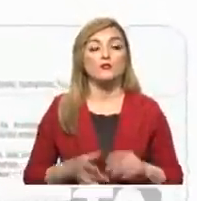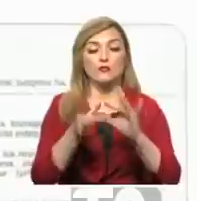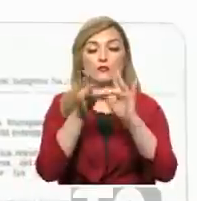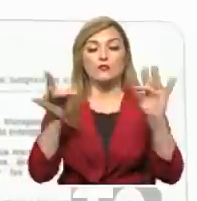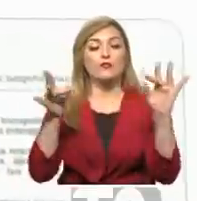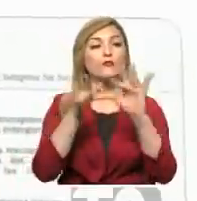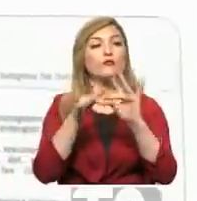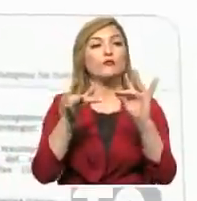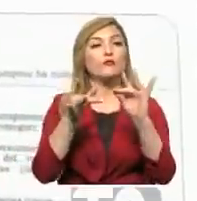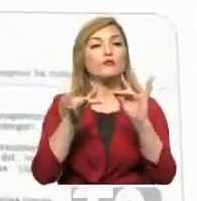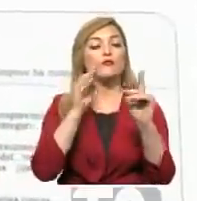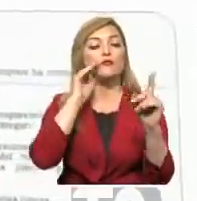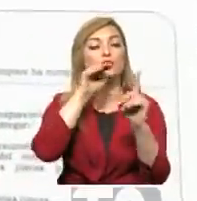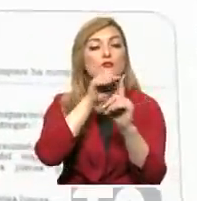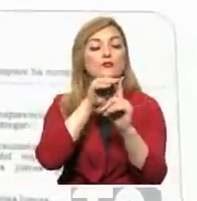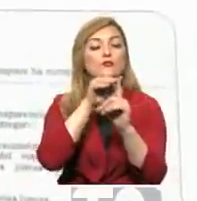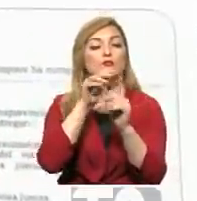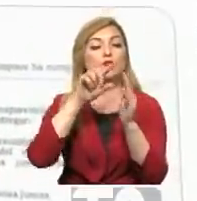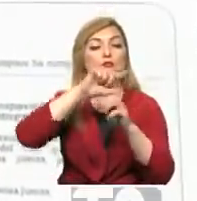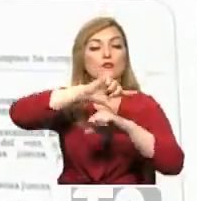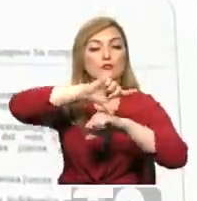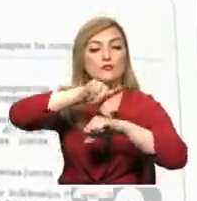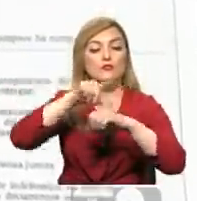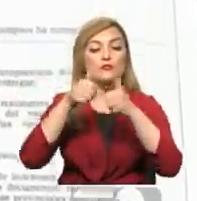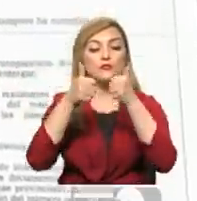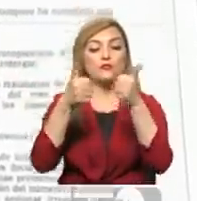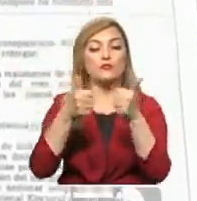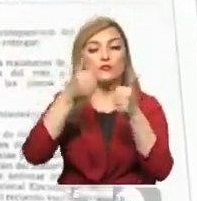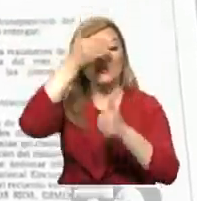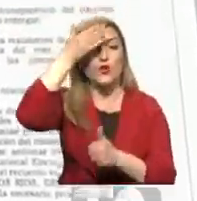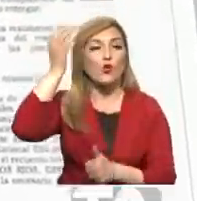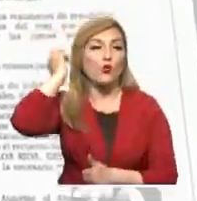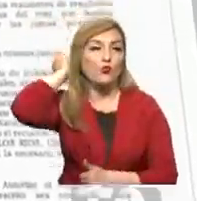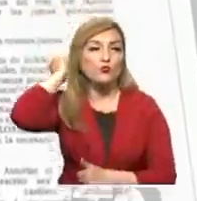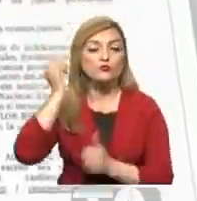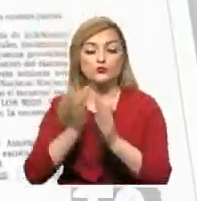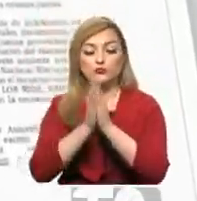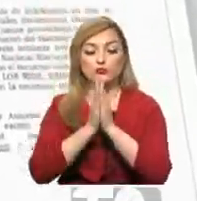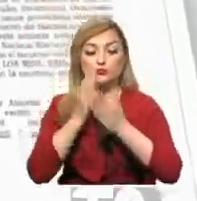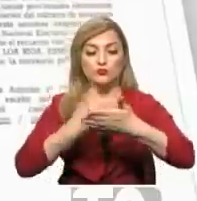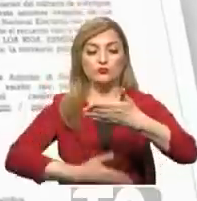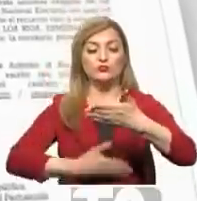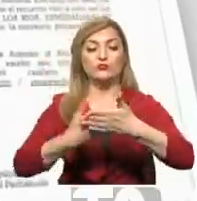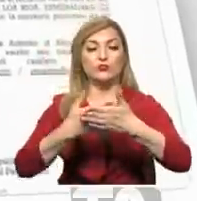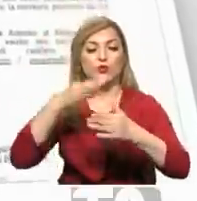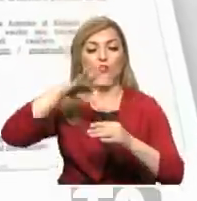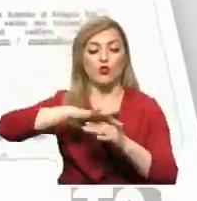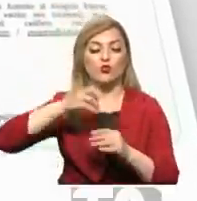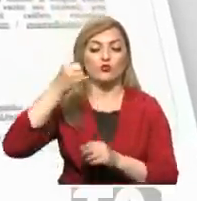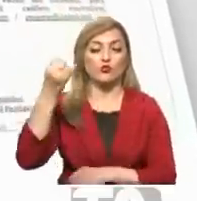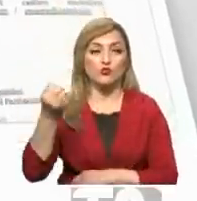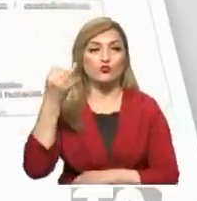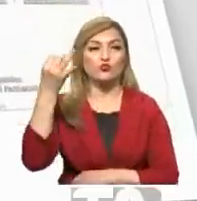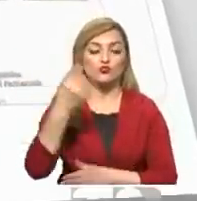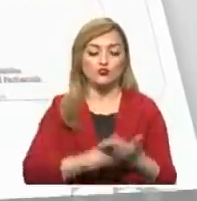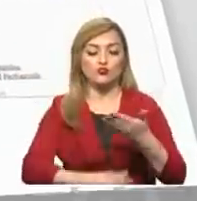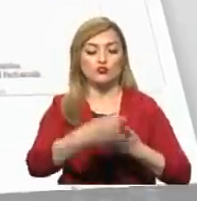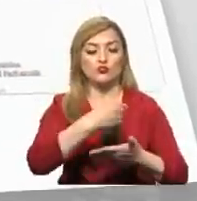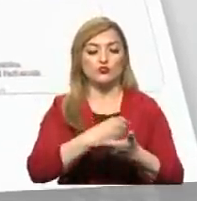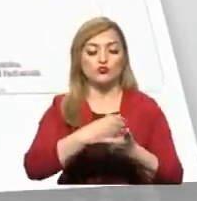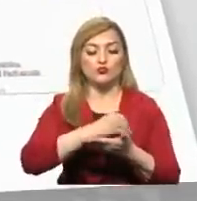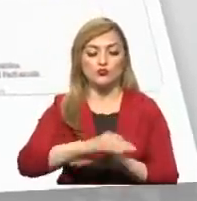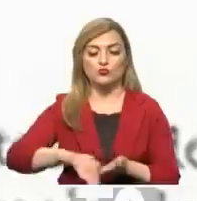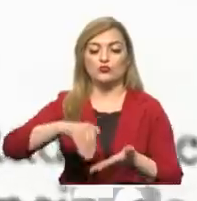Textualmente escribió: hace pocos minutos el candidato Yacu Pérez ha ingresado una solicitud de recuento voto a voto en Guayas,